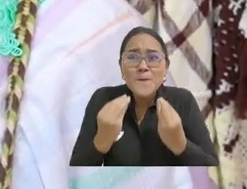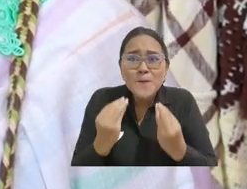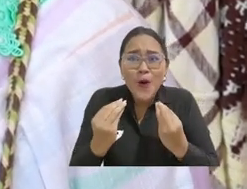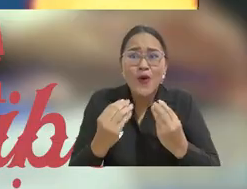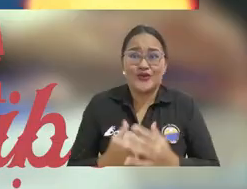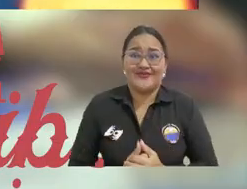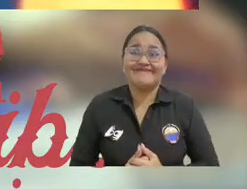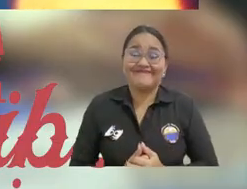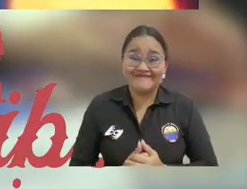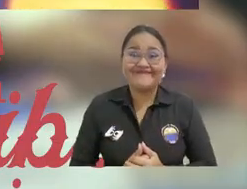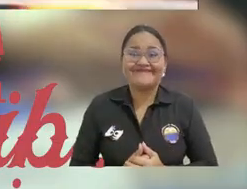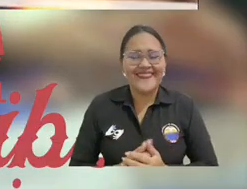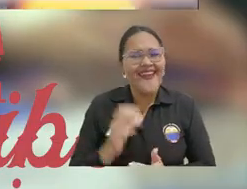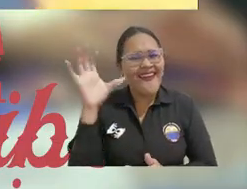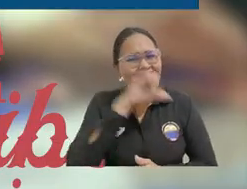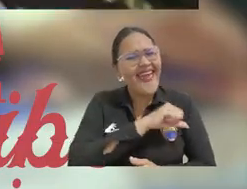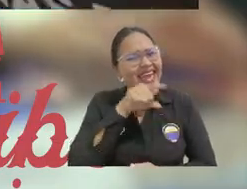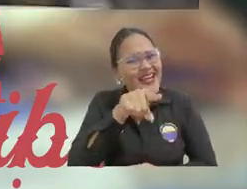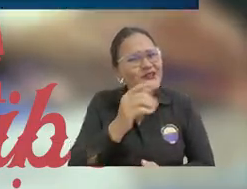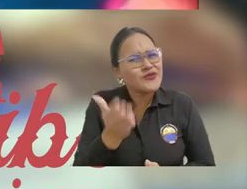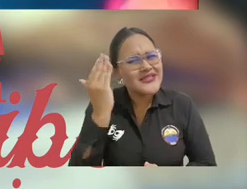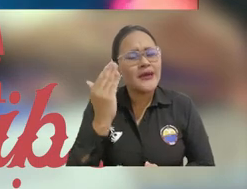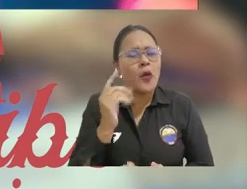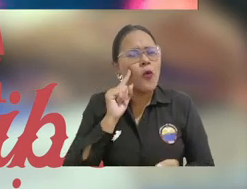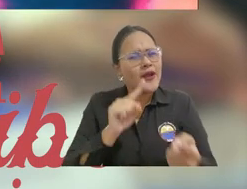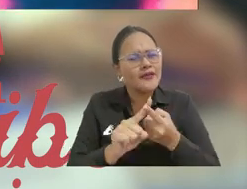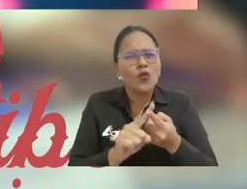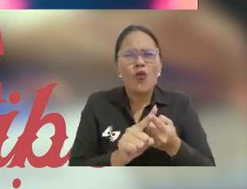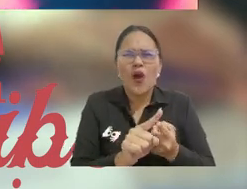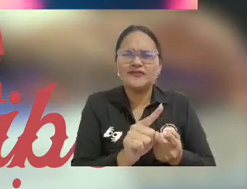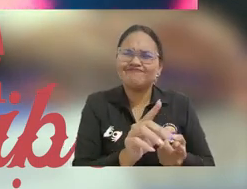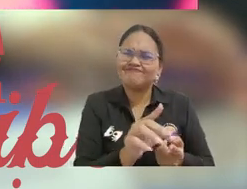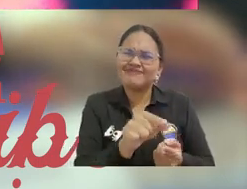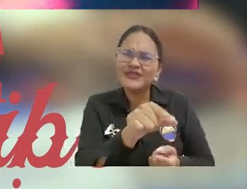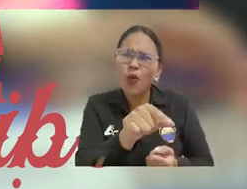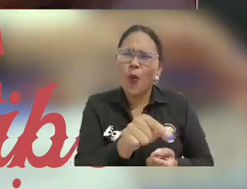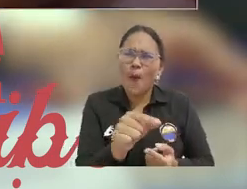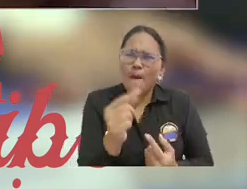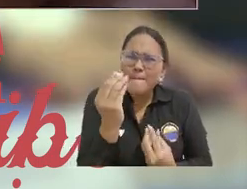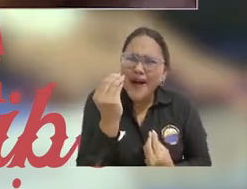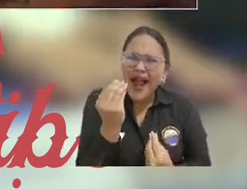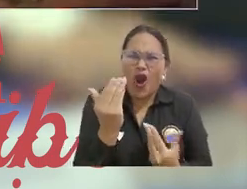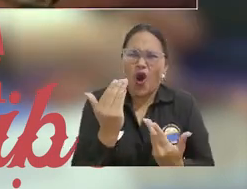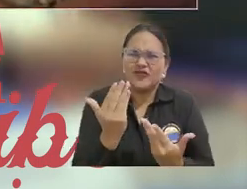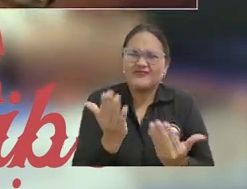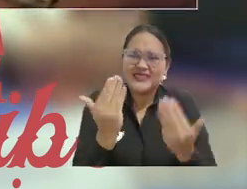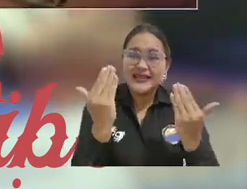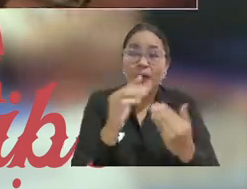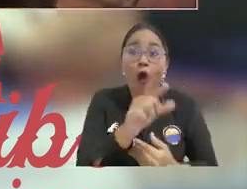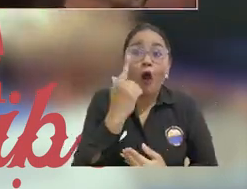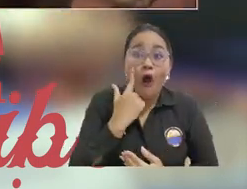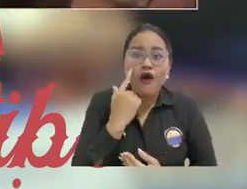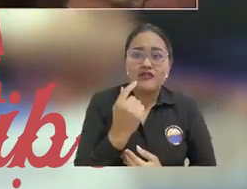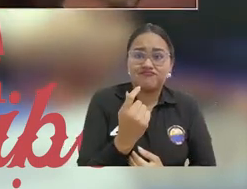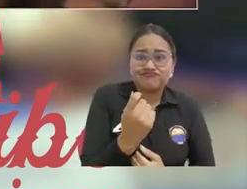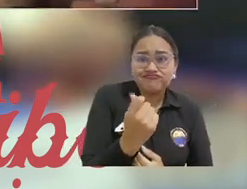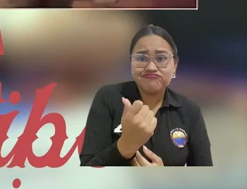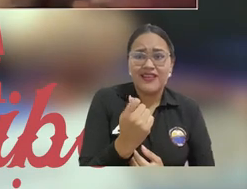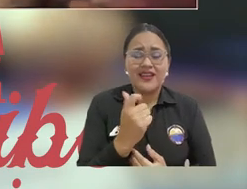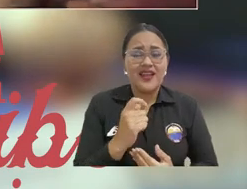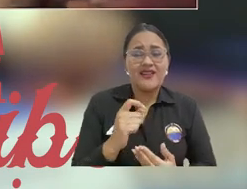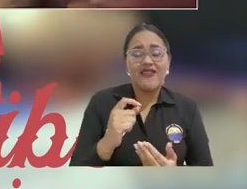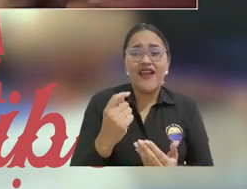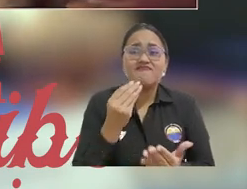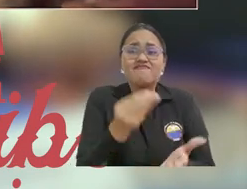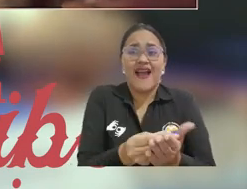muchas historias. Todo eso hace parte de una apuesta de la institución por poner en valor lo que tiene valor de verdad. Y lo que tiene valor,